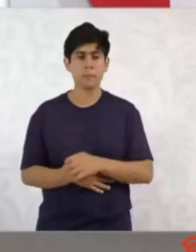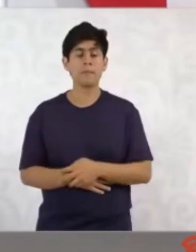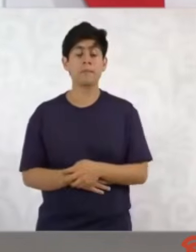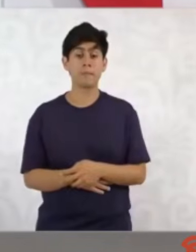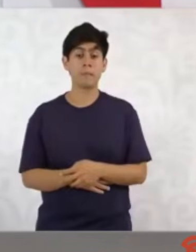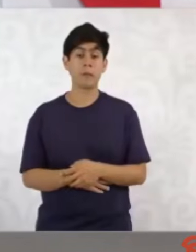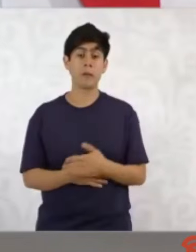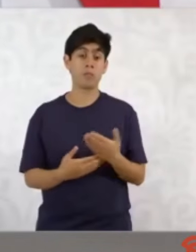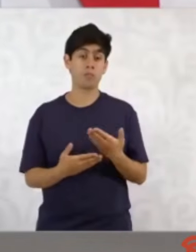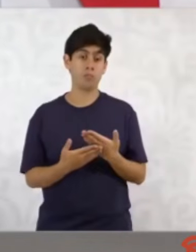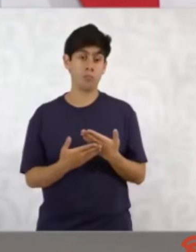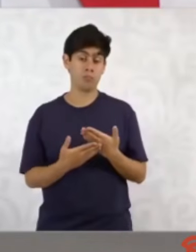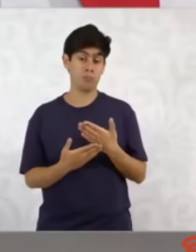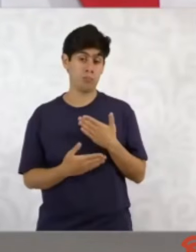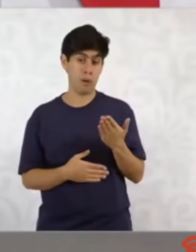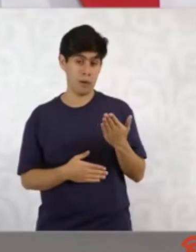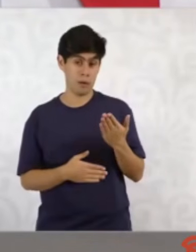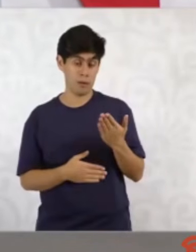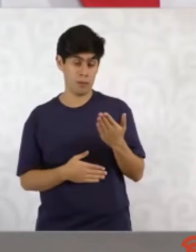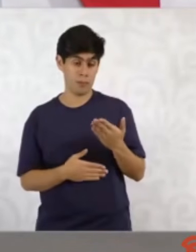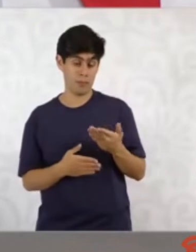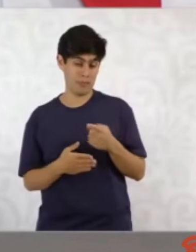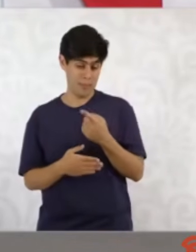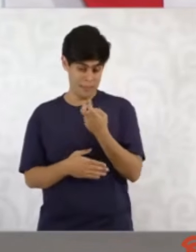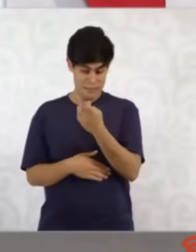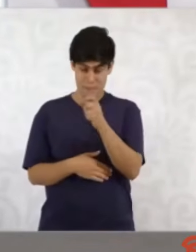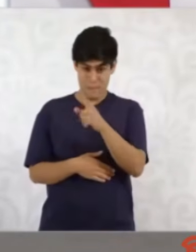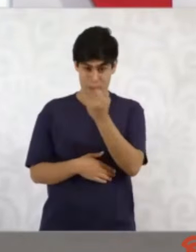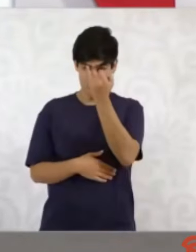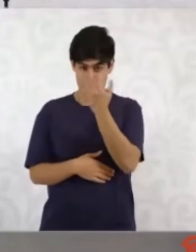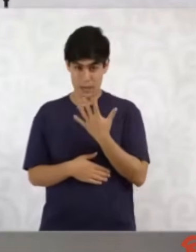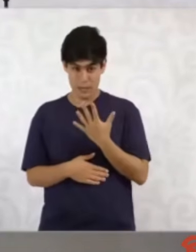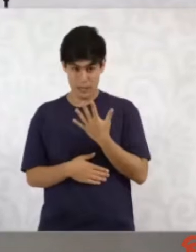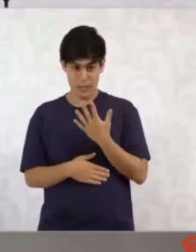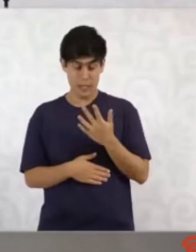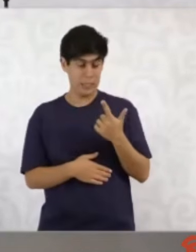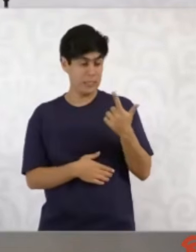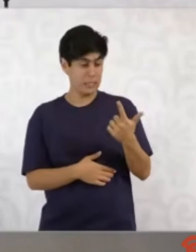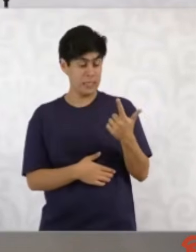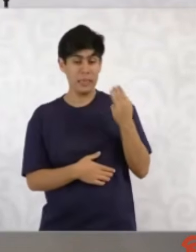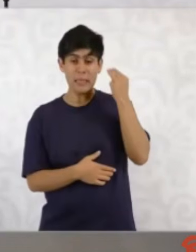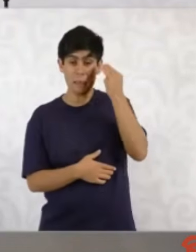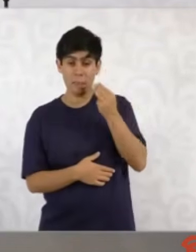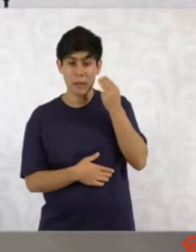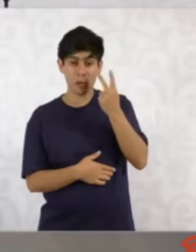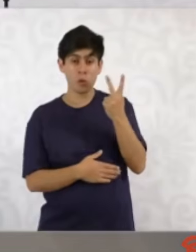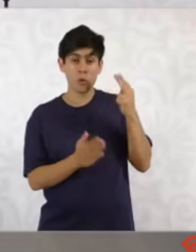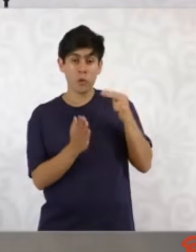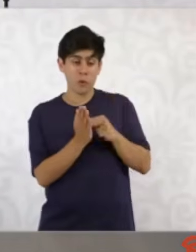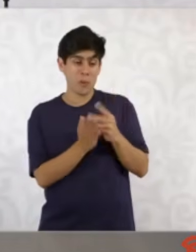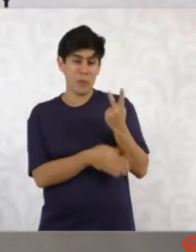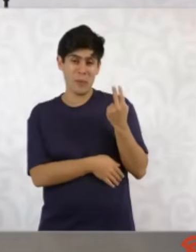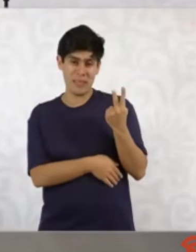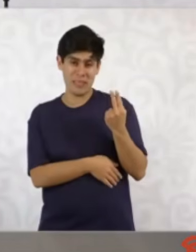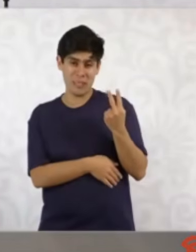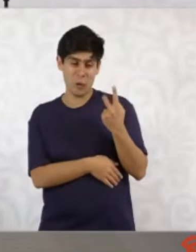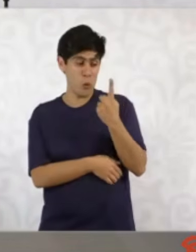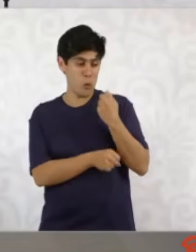imágenes son de Yemen de 7 de marzo de 2025, no de Sinaloa.